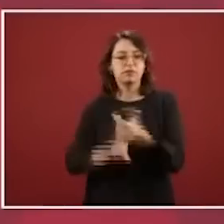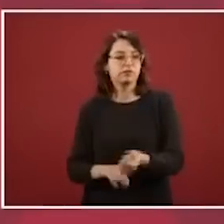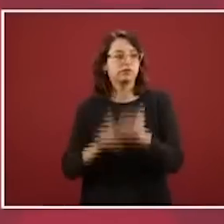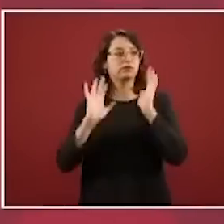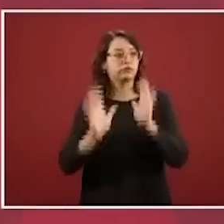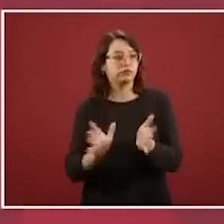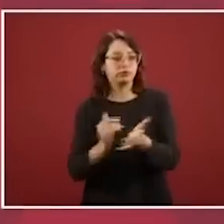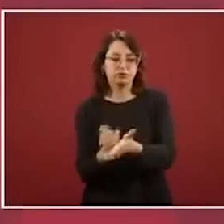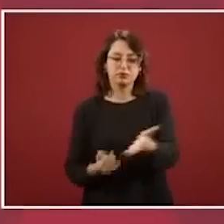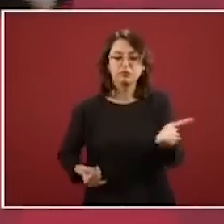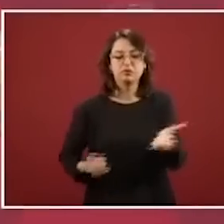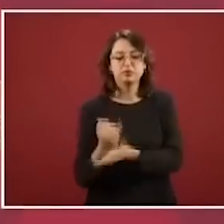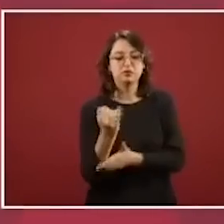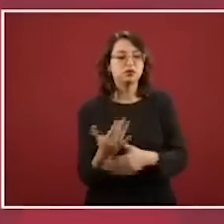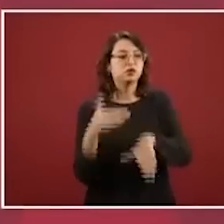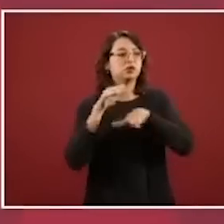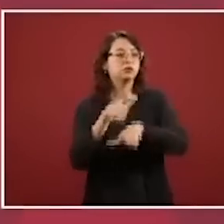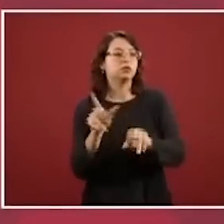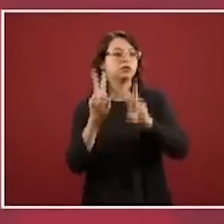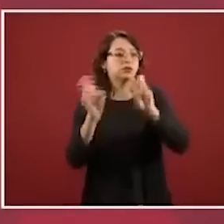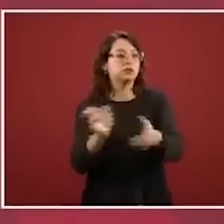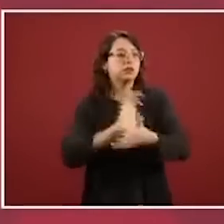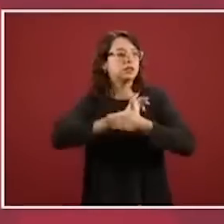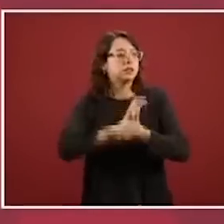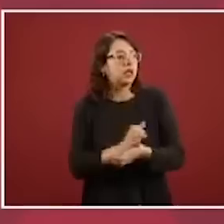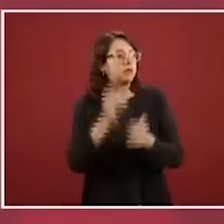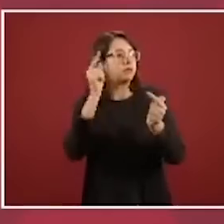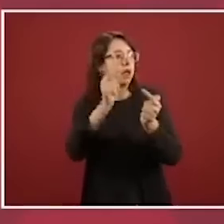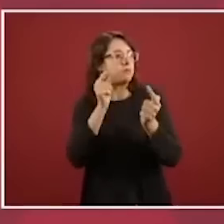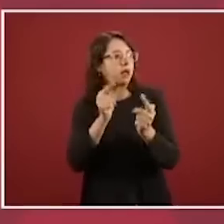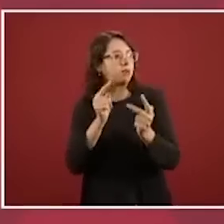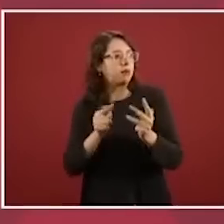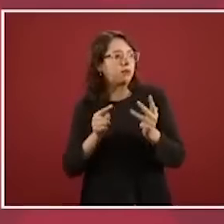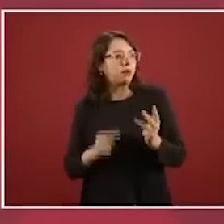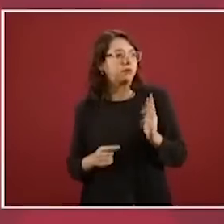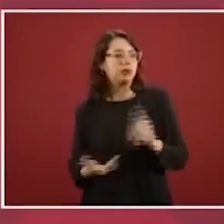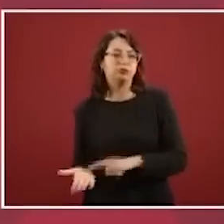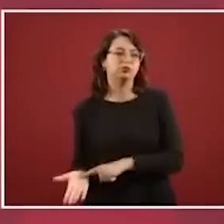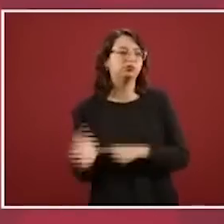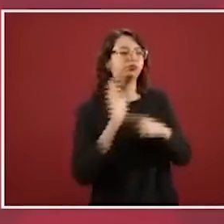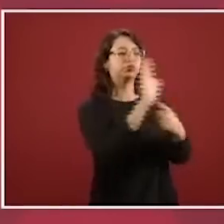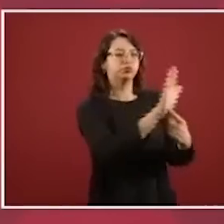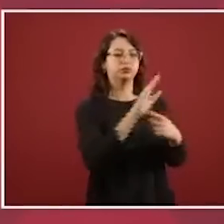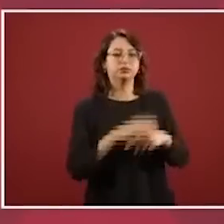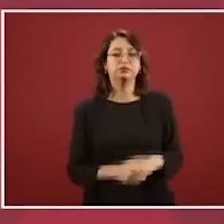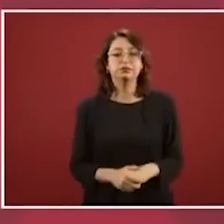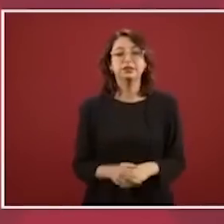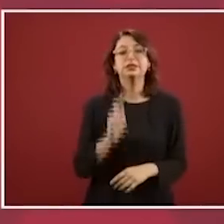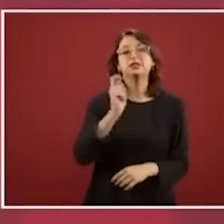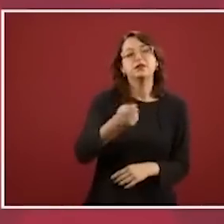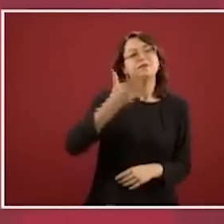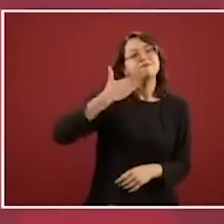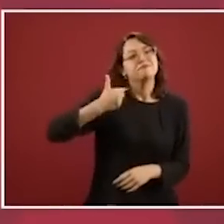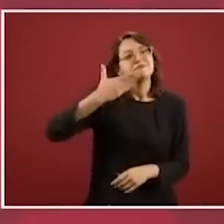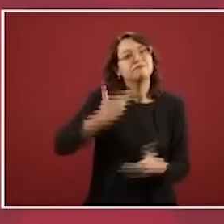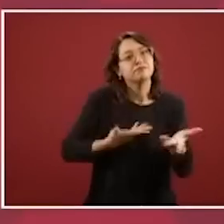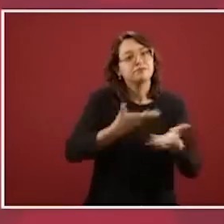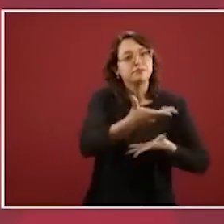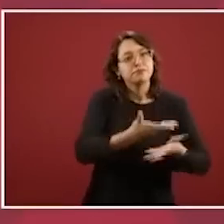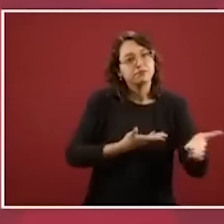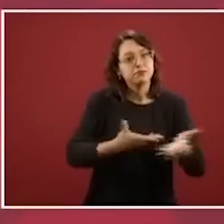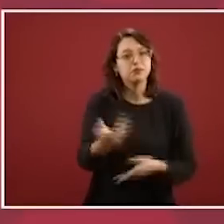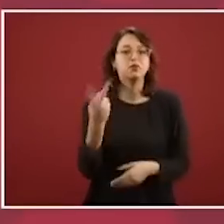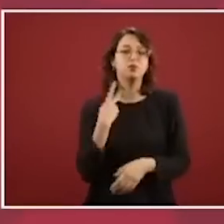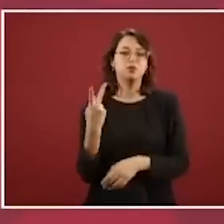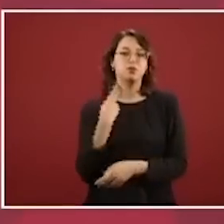lo que hace a discriminación vamos a trabajar de esta manera. Se llama cortesía diplomática. Y ellos